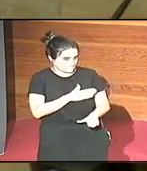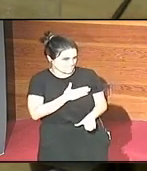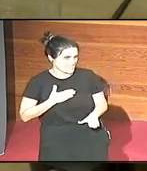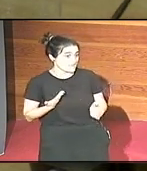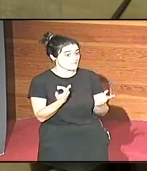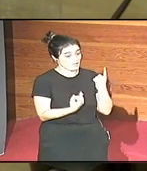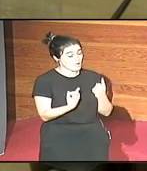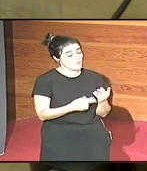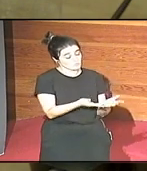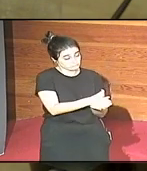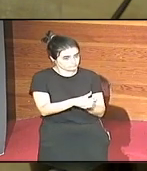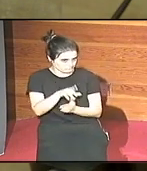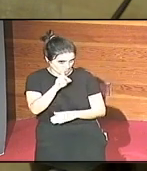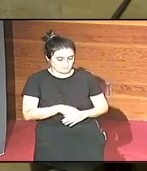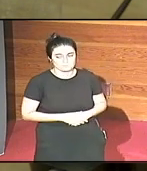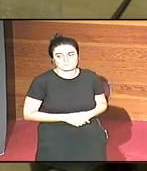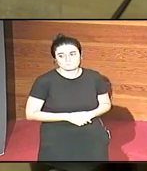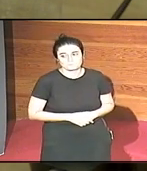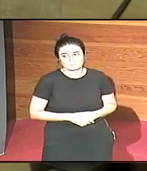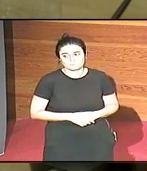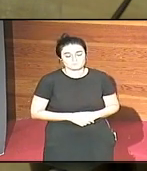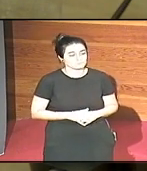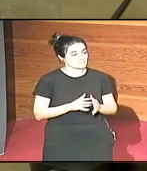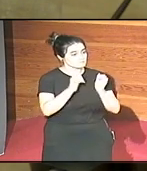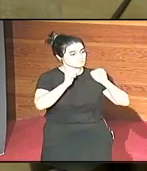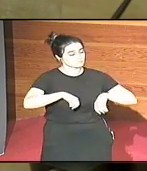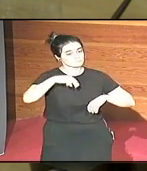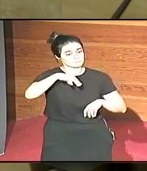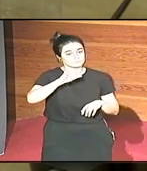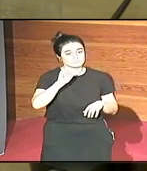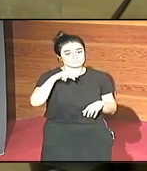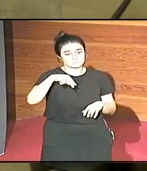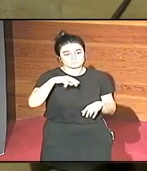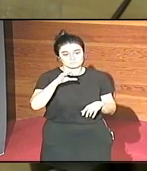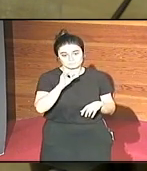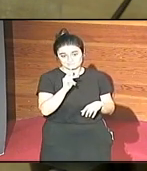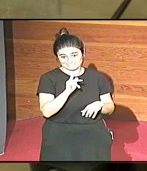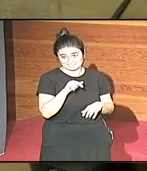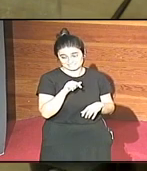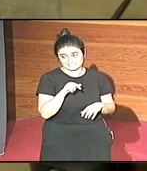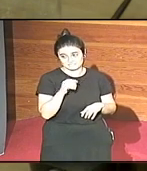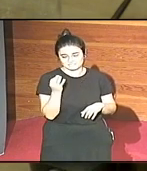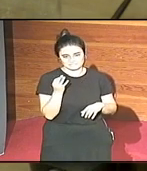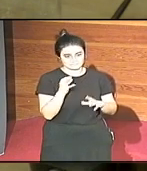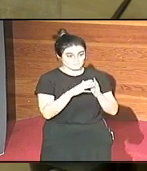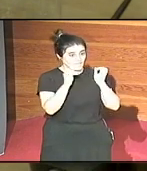Entonces, en este aspecto tiene razón. Los acuerdos de Minsk, para los que no saben, son